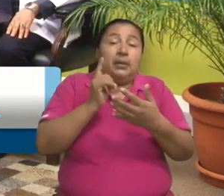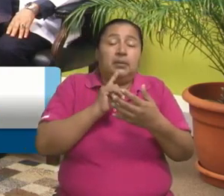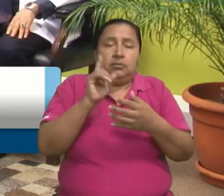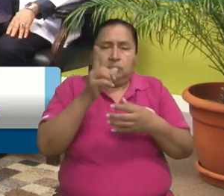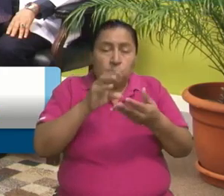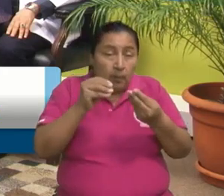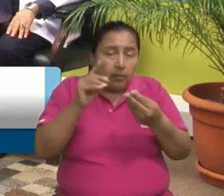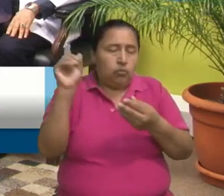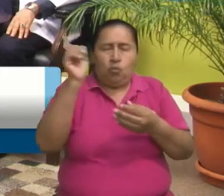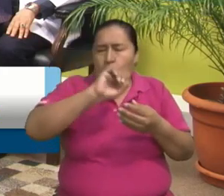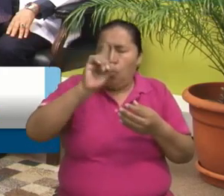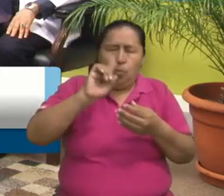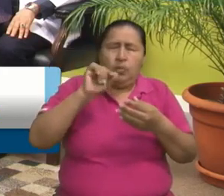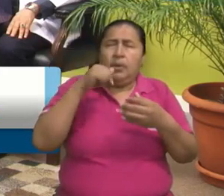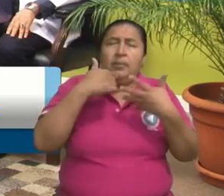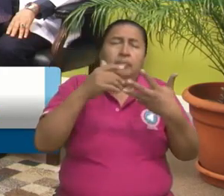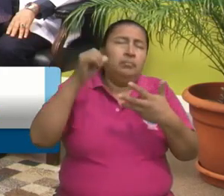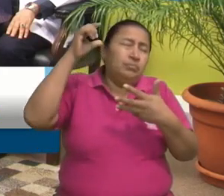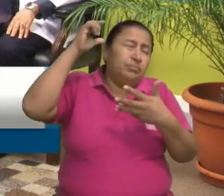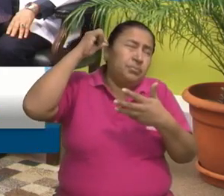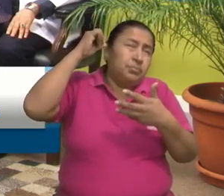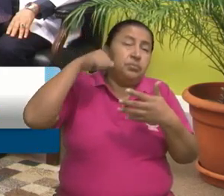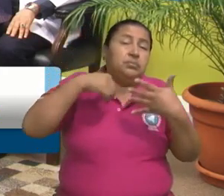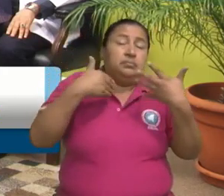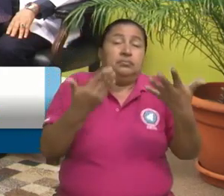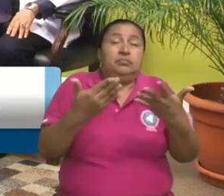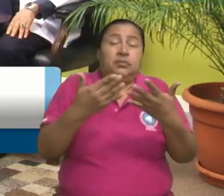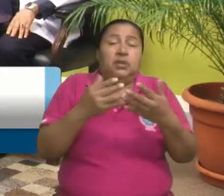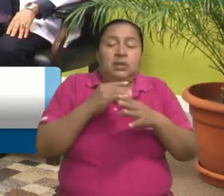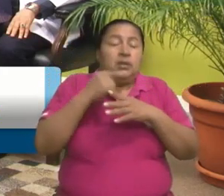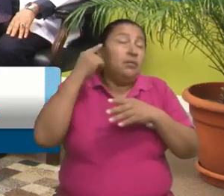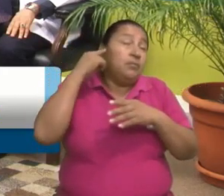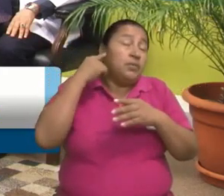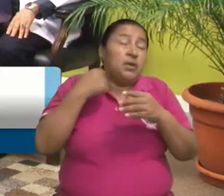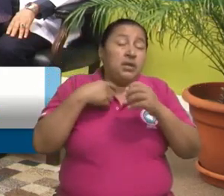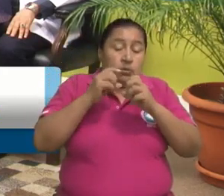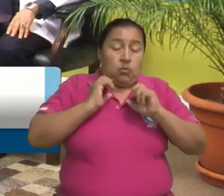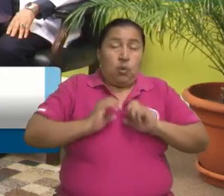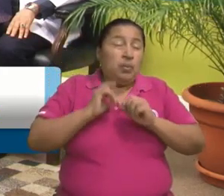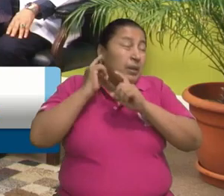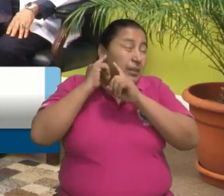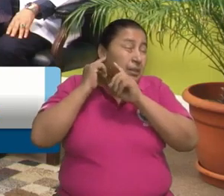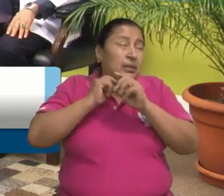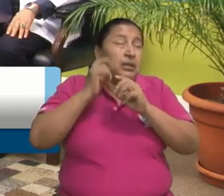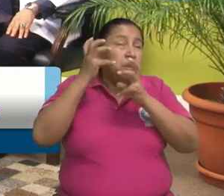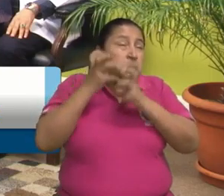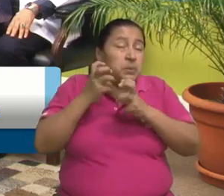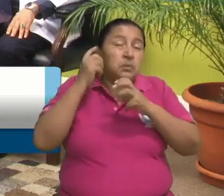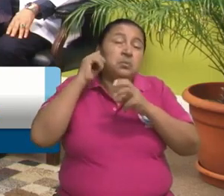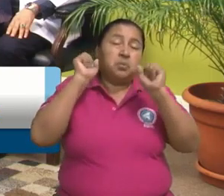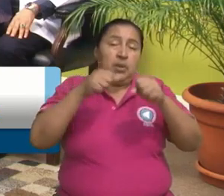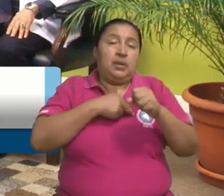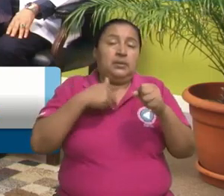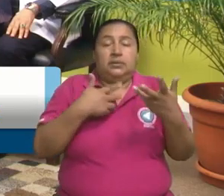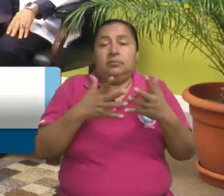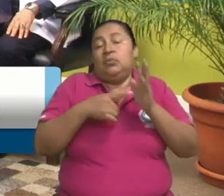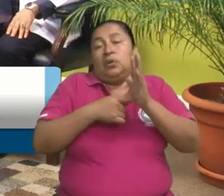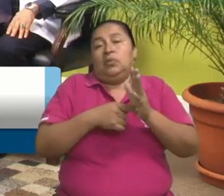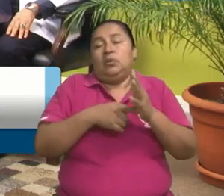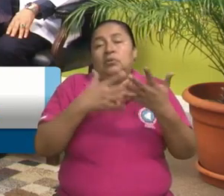es para en activar ese cuerpo extraño animado de verdad por ejemplo